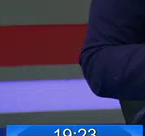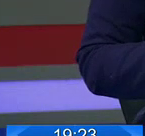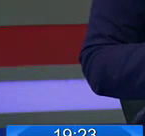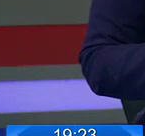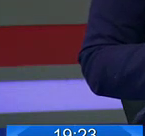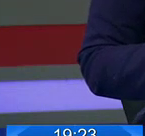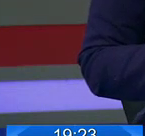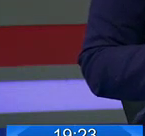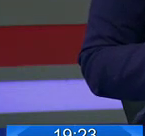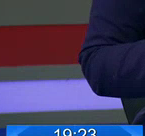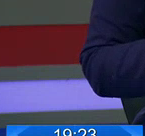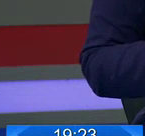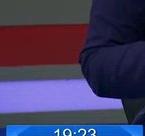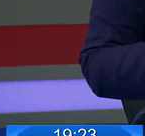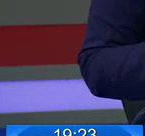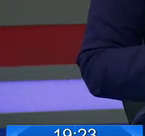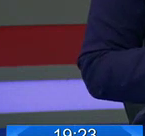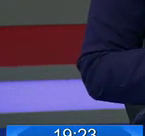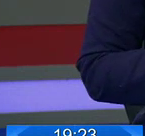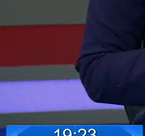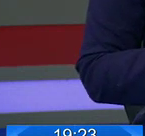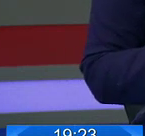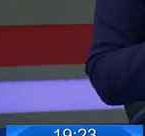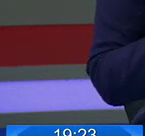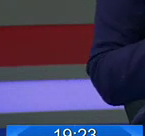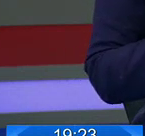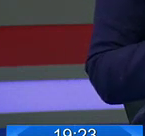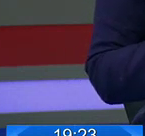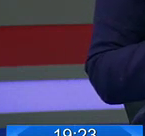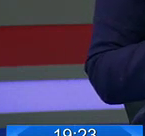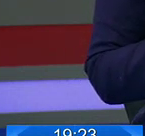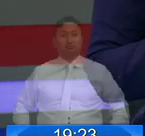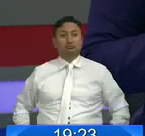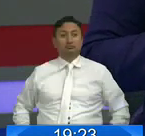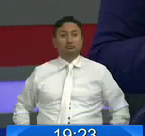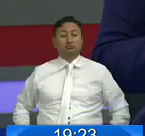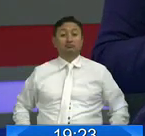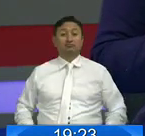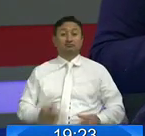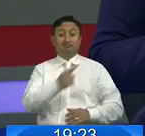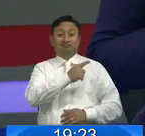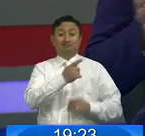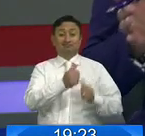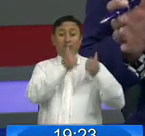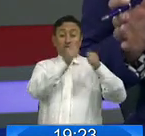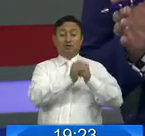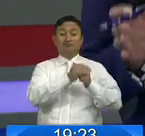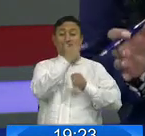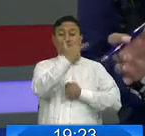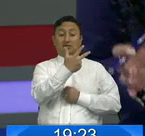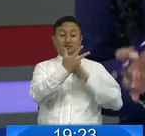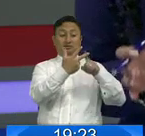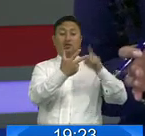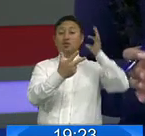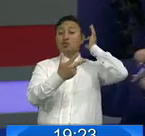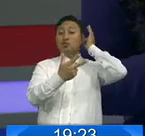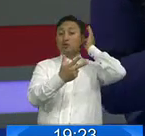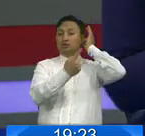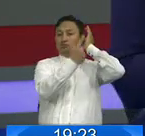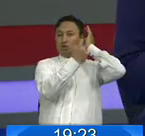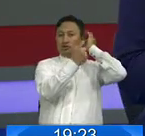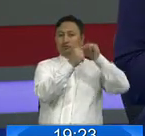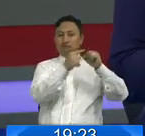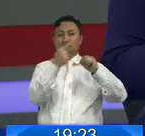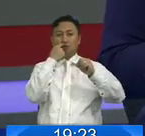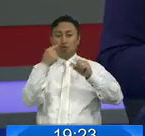Los postulantes se encuentran divididos en tres papeletas. Tomar en cuenta, por favor, esta información. La de mujeres con 11 aspirantes, la